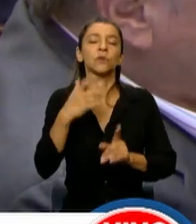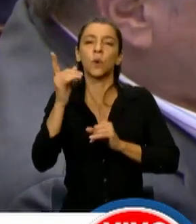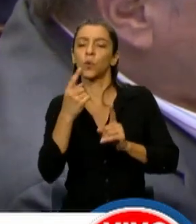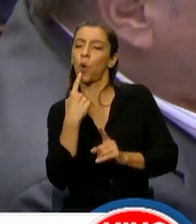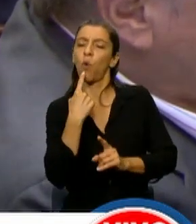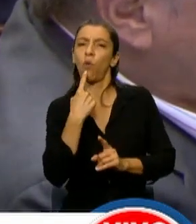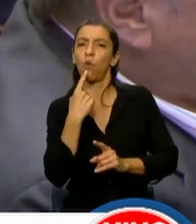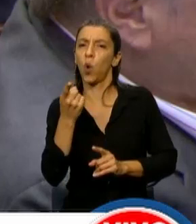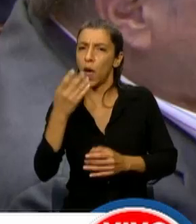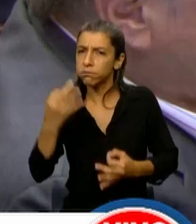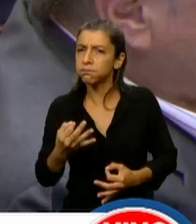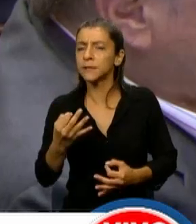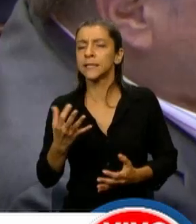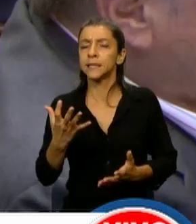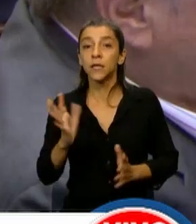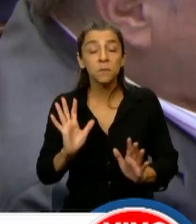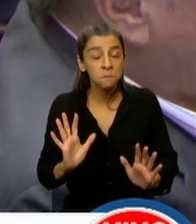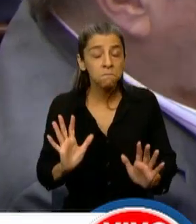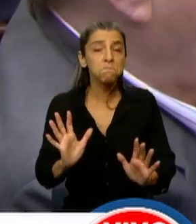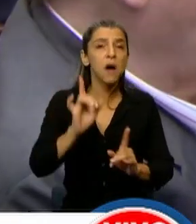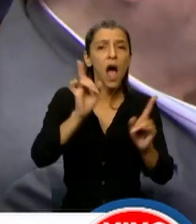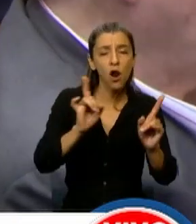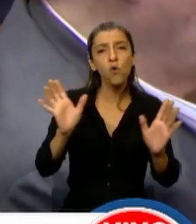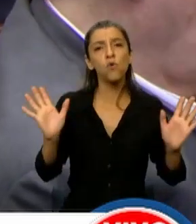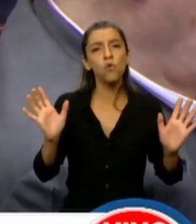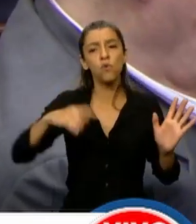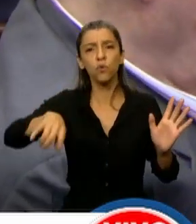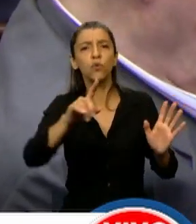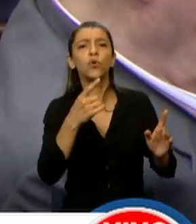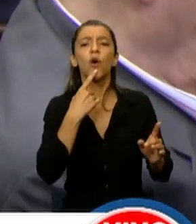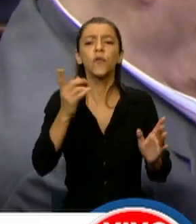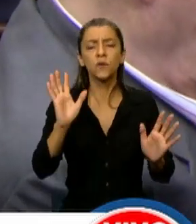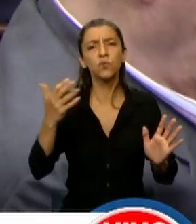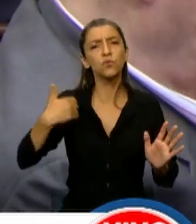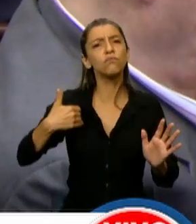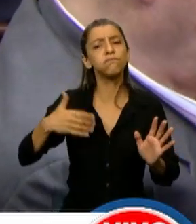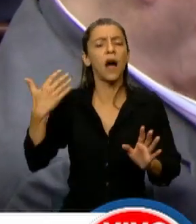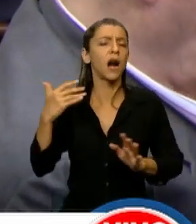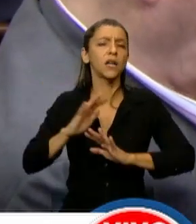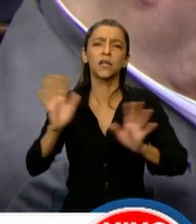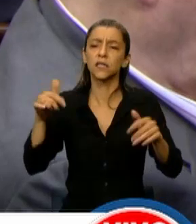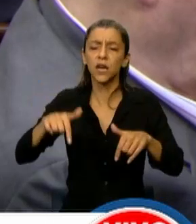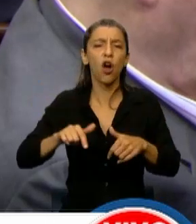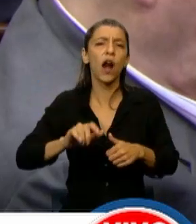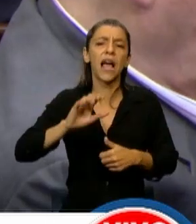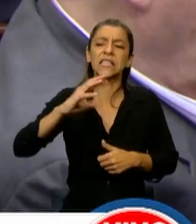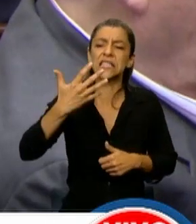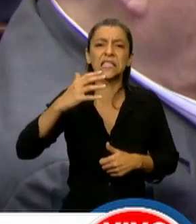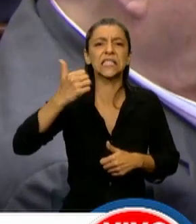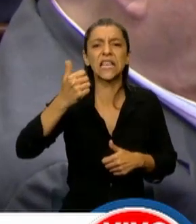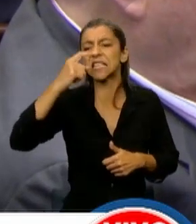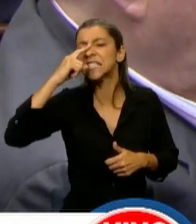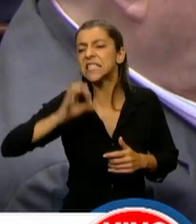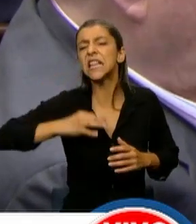fuera factible. Y algunos por allí dijeron que la Argentina iba a demorar 5, 6, 7 años